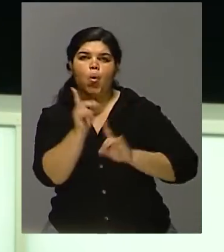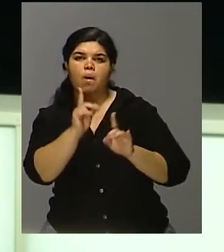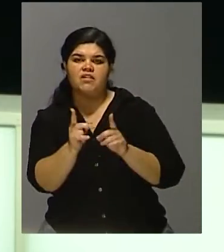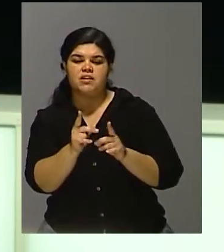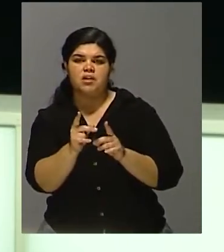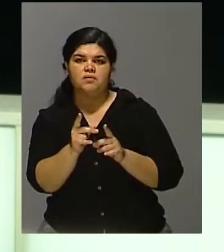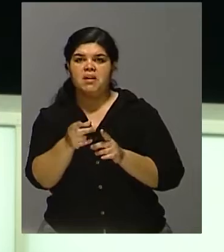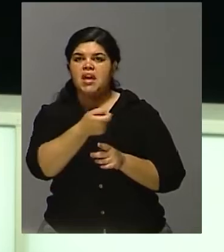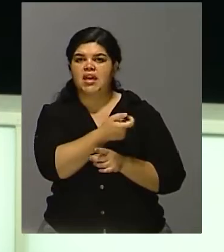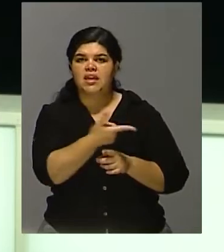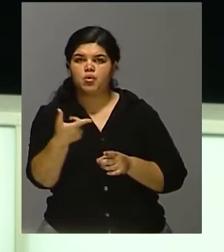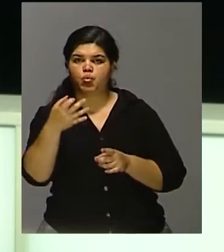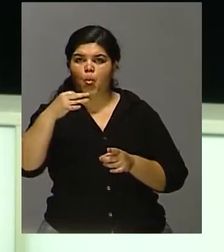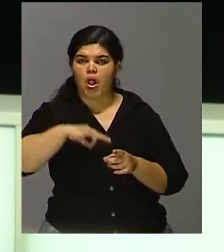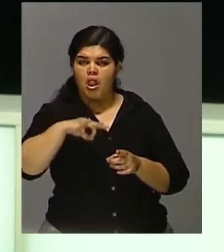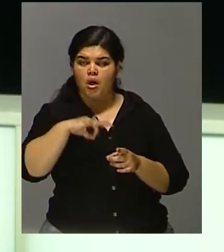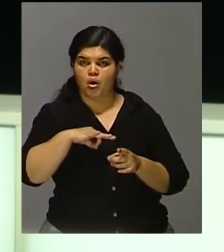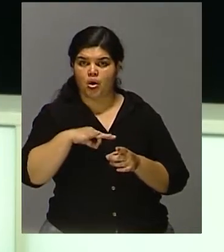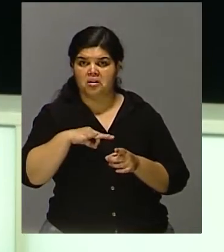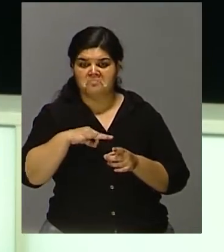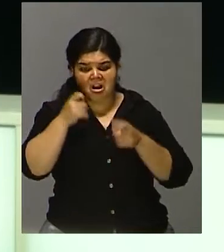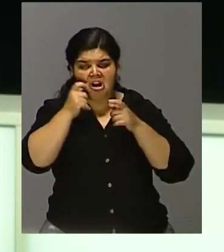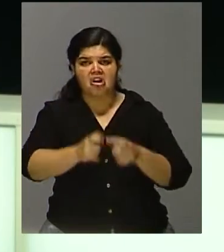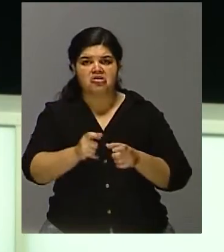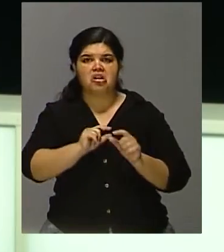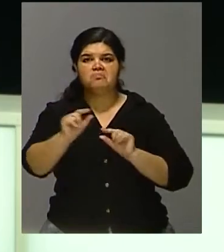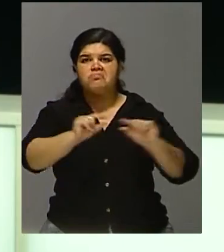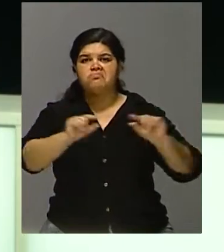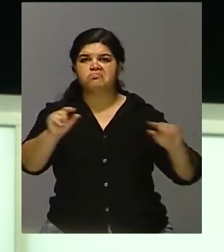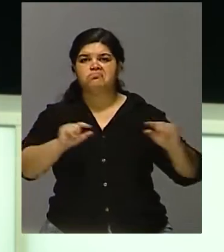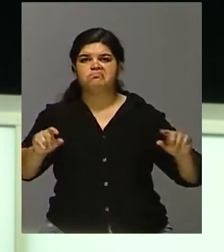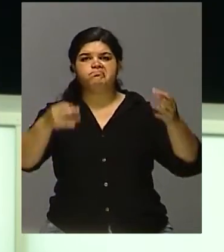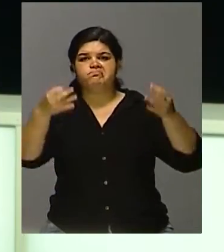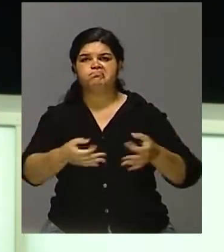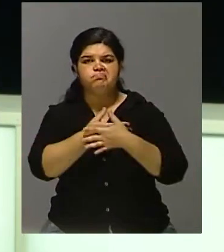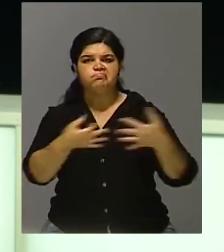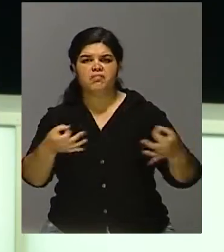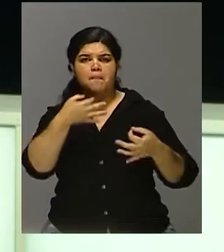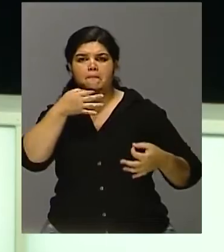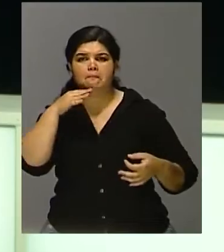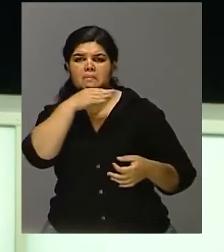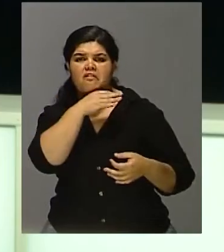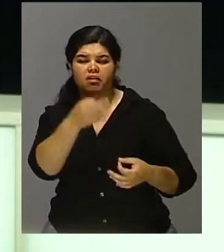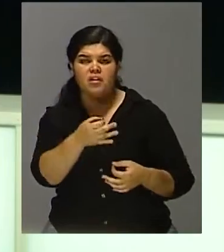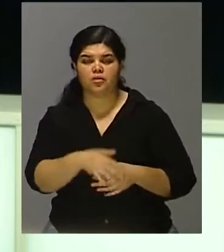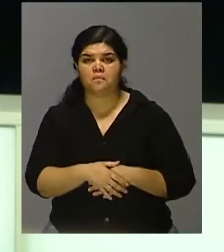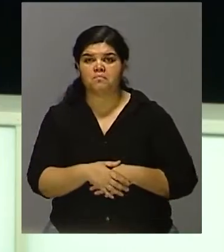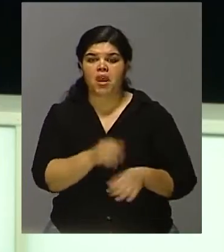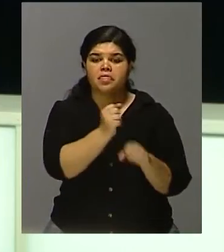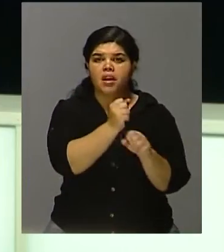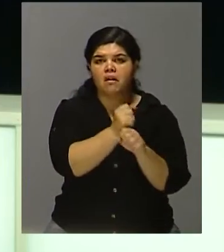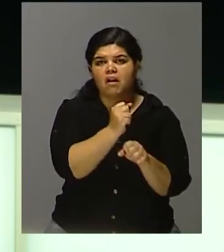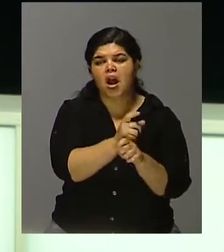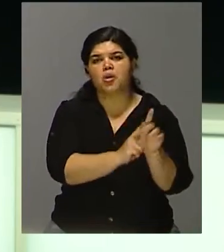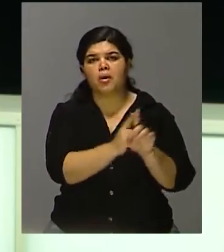sobre los ingresos que nos llegan a nuestro bolsillo, a nuestra cuenta bancaria mes a mes cuando tenemos un trabajo o cuando